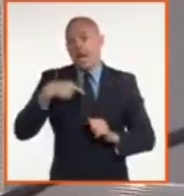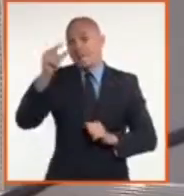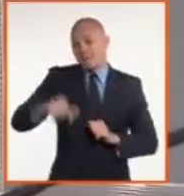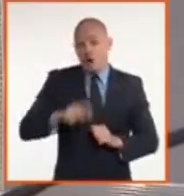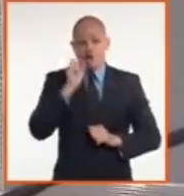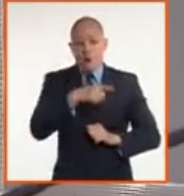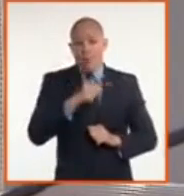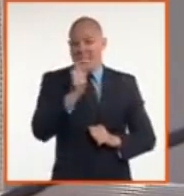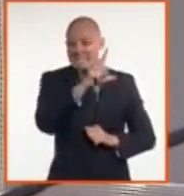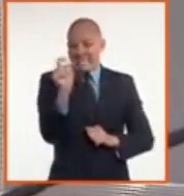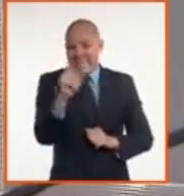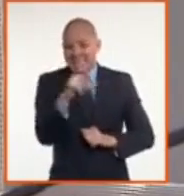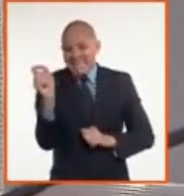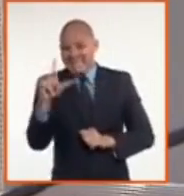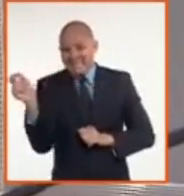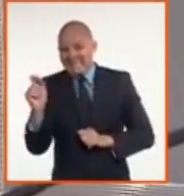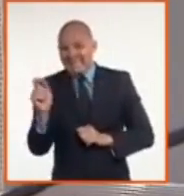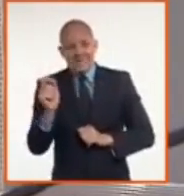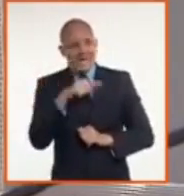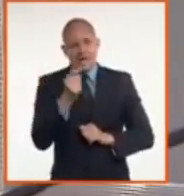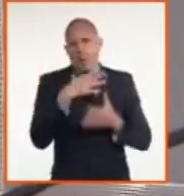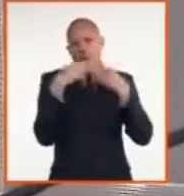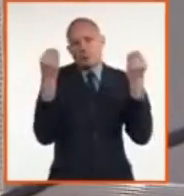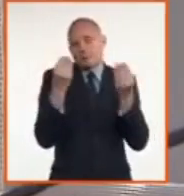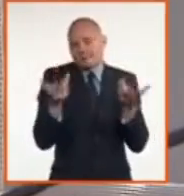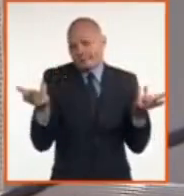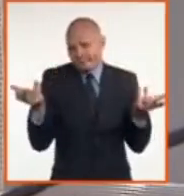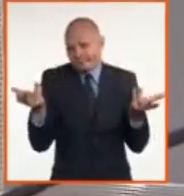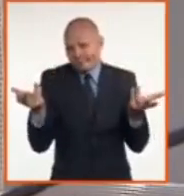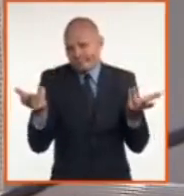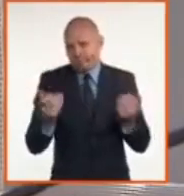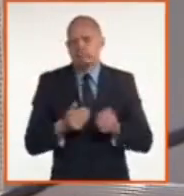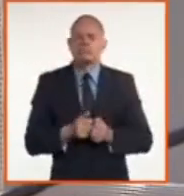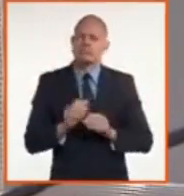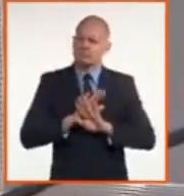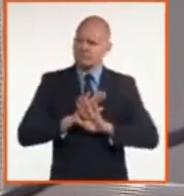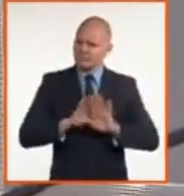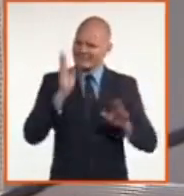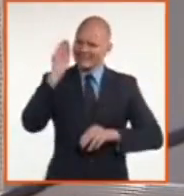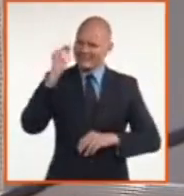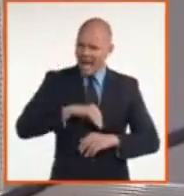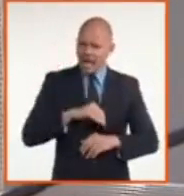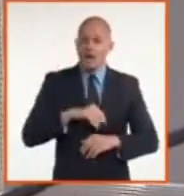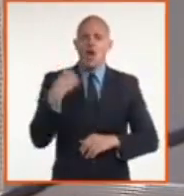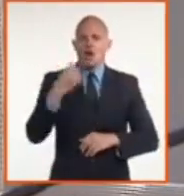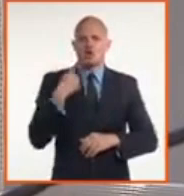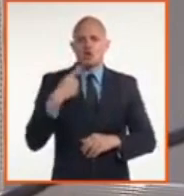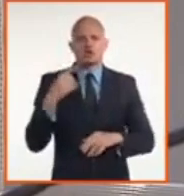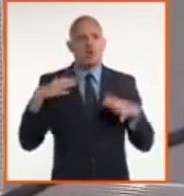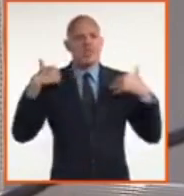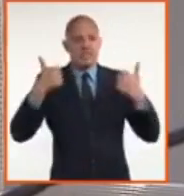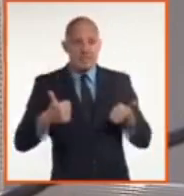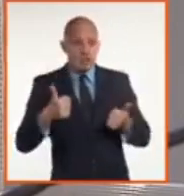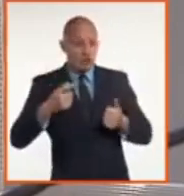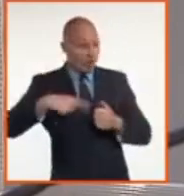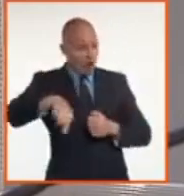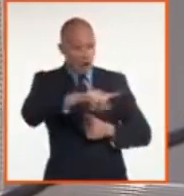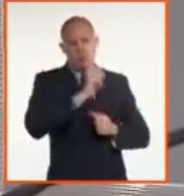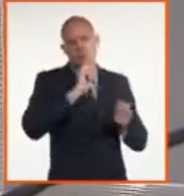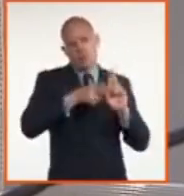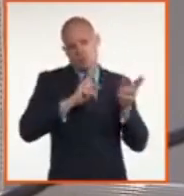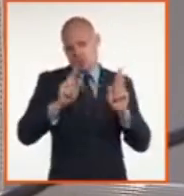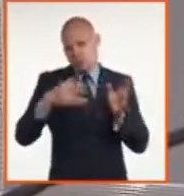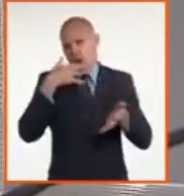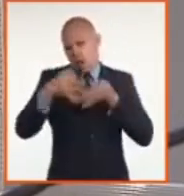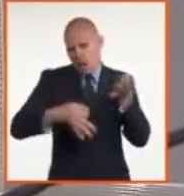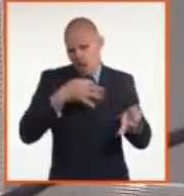que hemos indicado y ya están han tenido una preparación los directores de las sucursales que van a prestar ese servicio mañana para